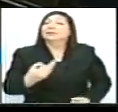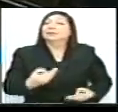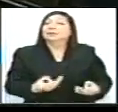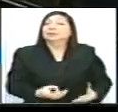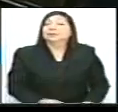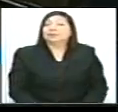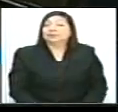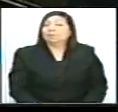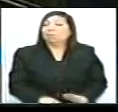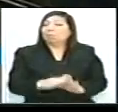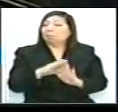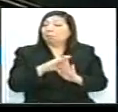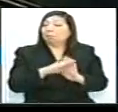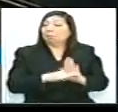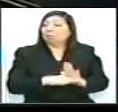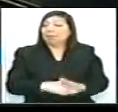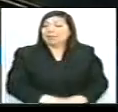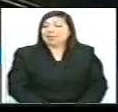ha disminuido.